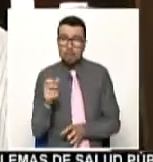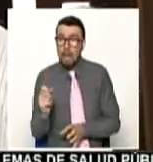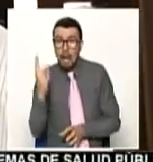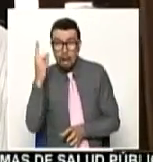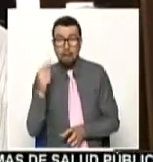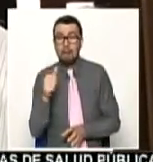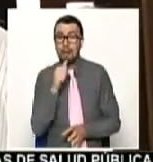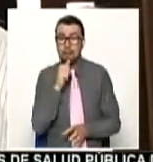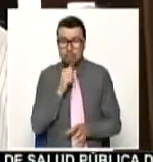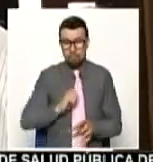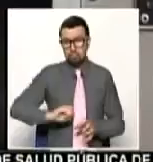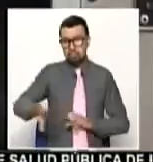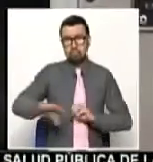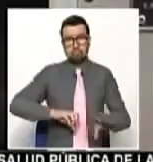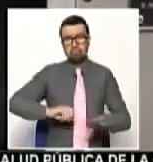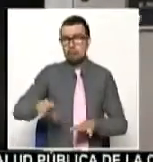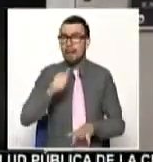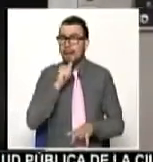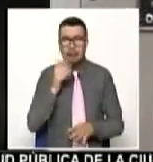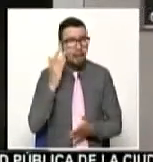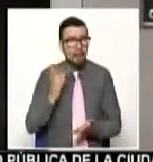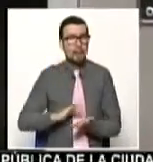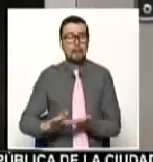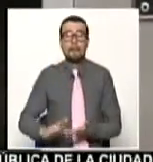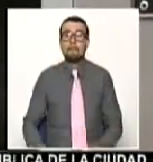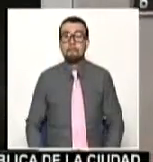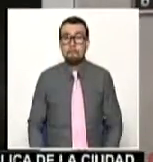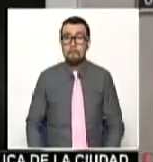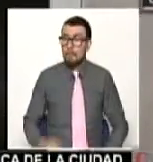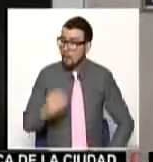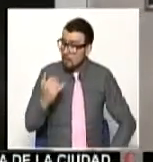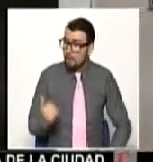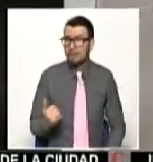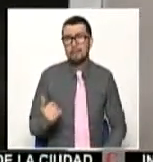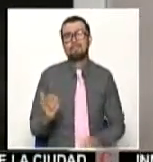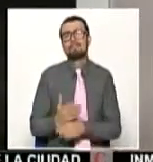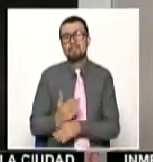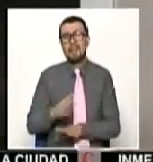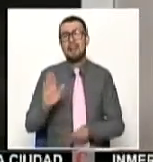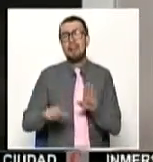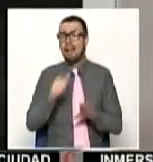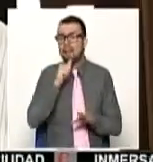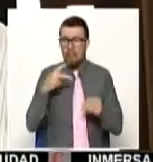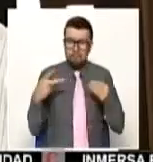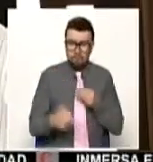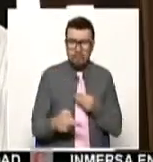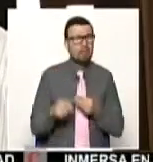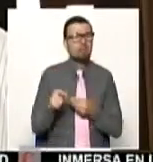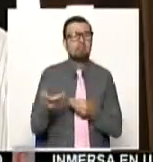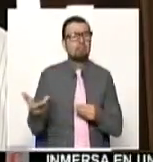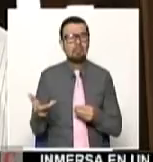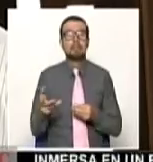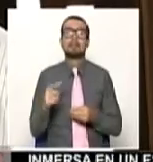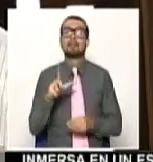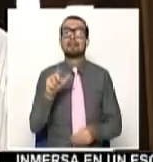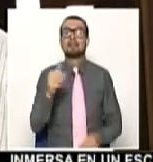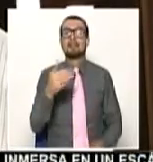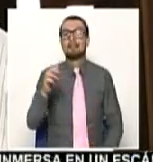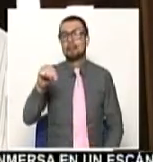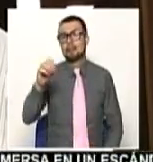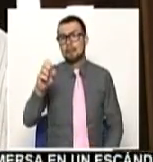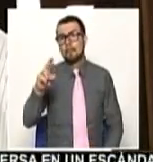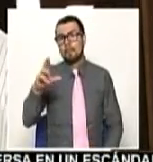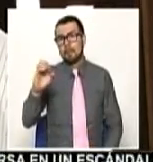de agua potable en el departamento de Caldas. Uno de los municipios que más sufre con el desabastecimiento de agua es La Merced. Lo voy a entregar al municipio de La Merced,